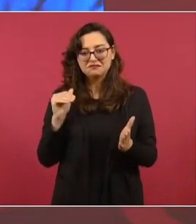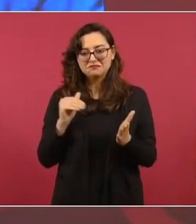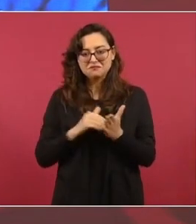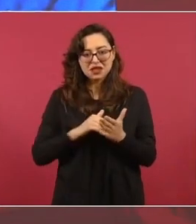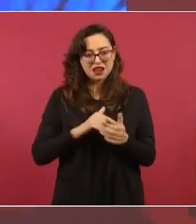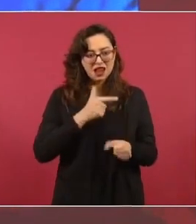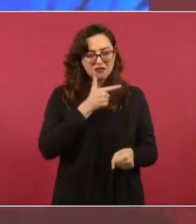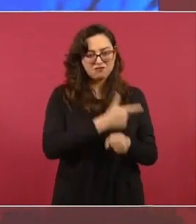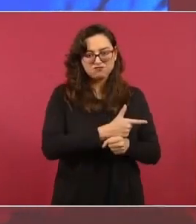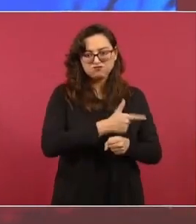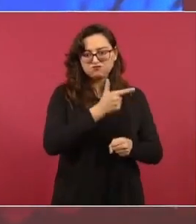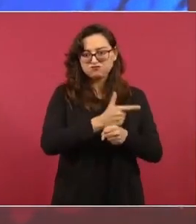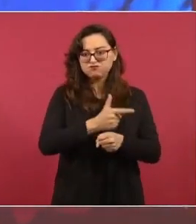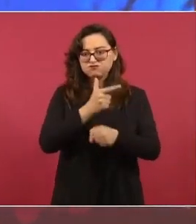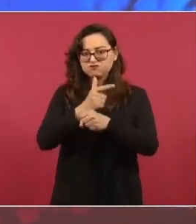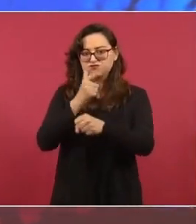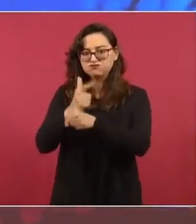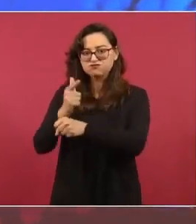vestigios.